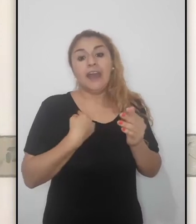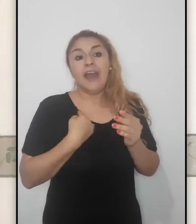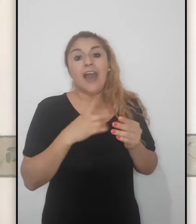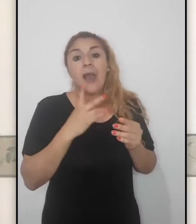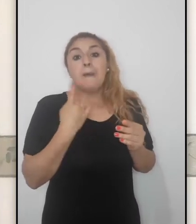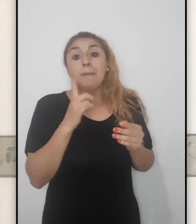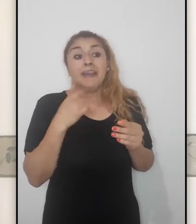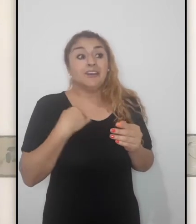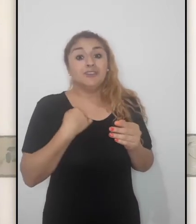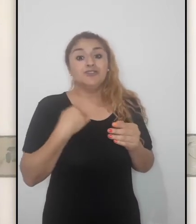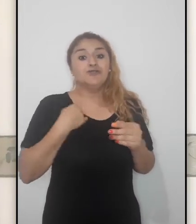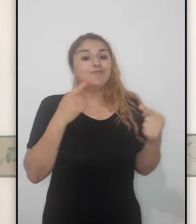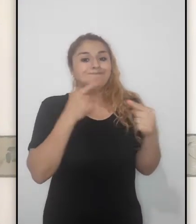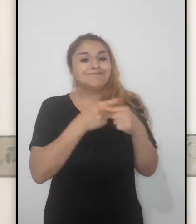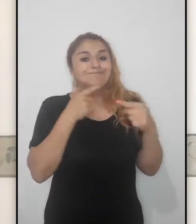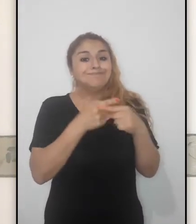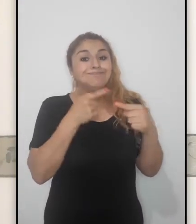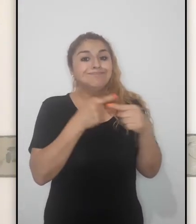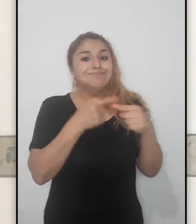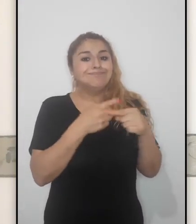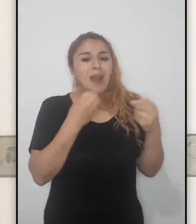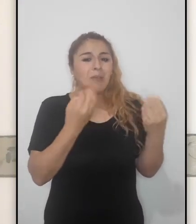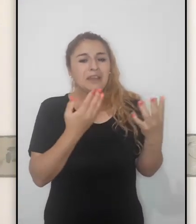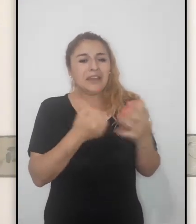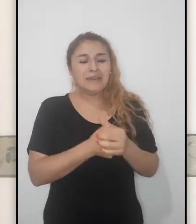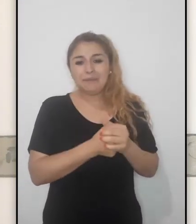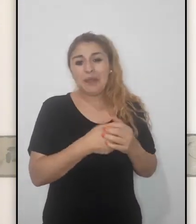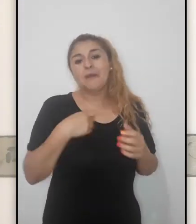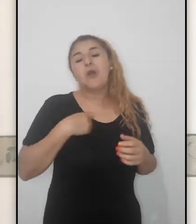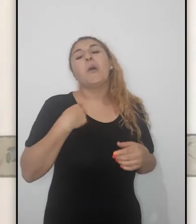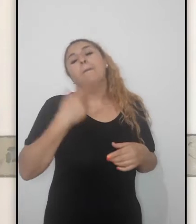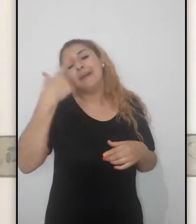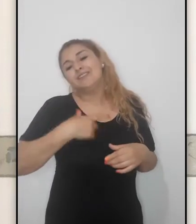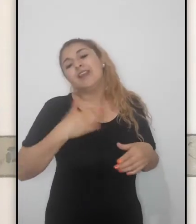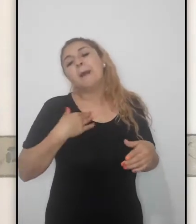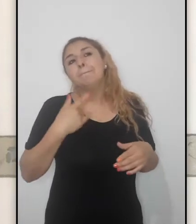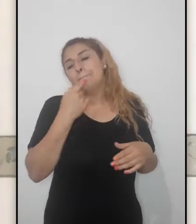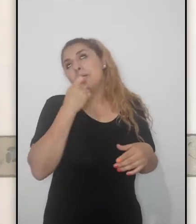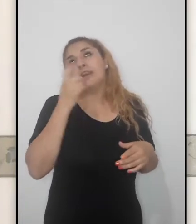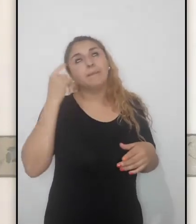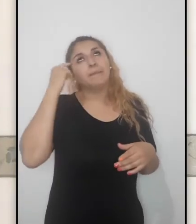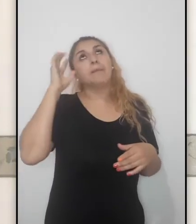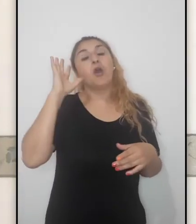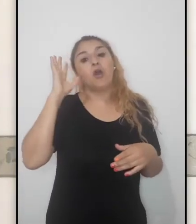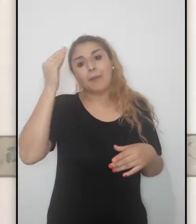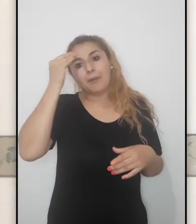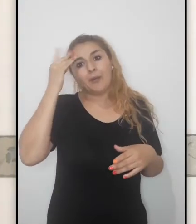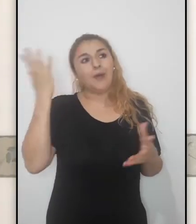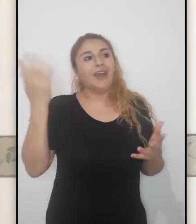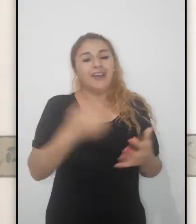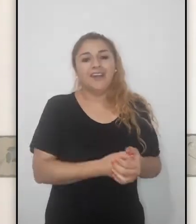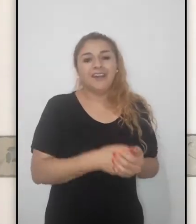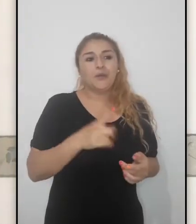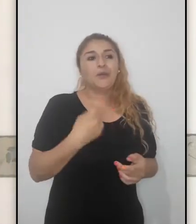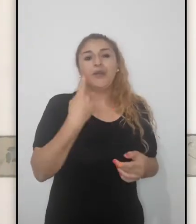primaria en la secundaria en la universidad y la discusión es general generalmente tienen que ver justamente con